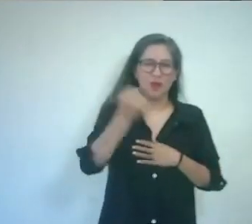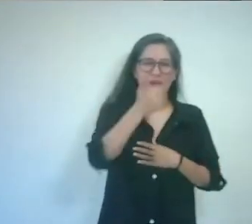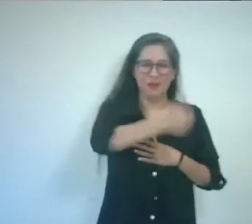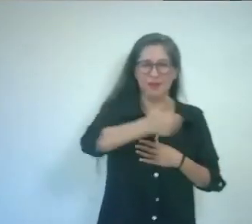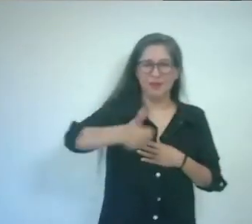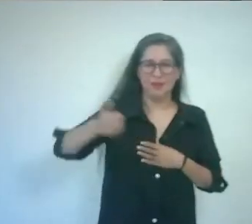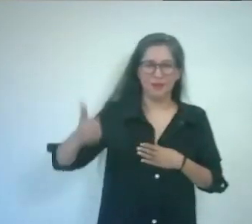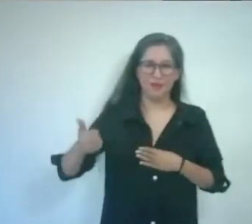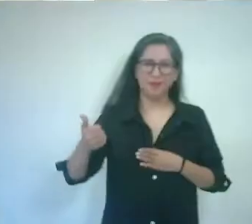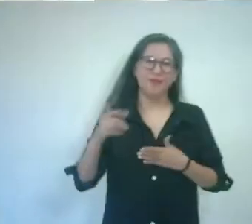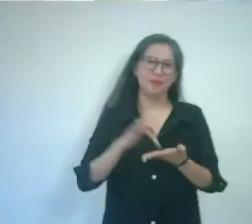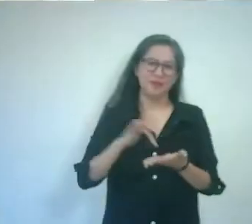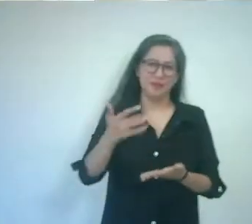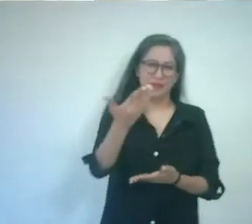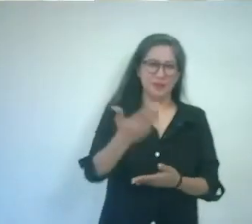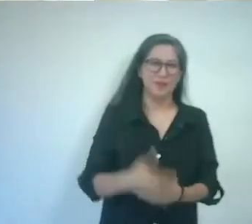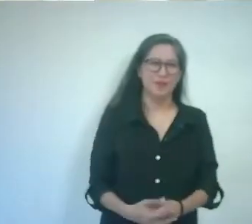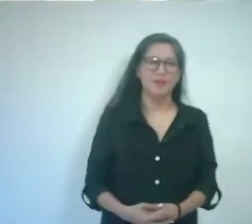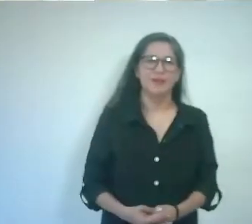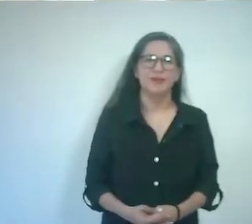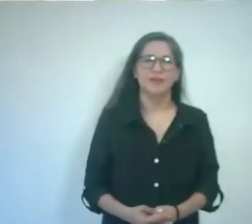ustedes. Gracias, señor presidente.